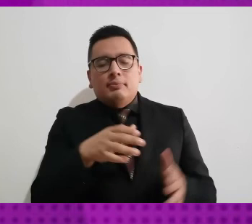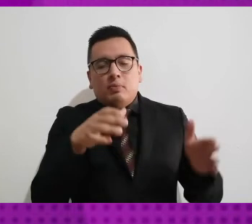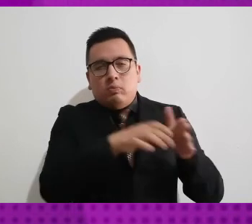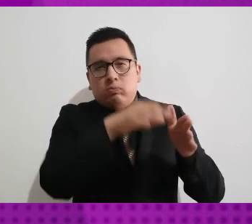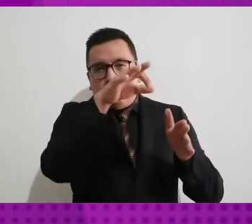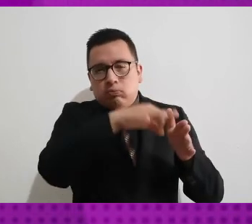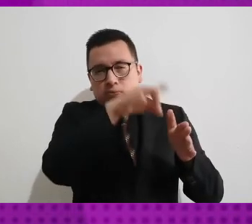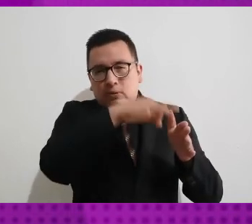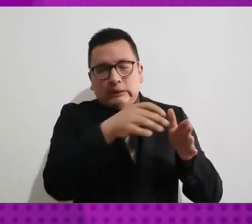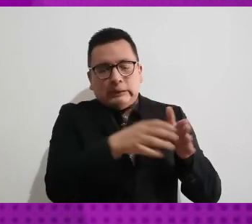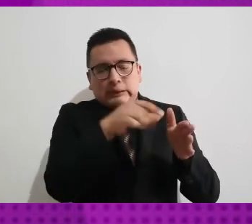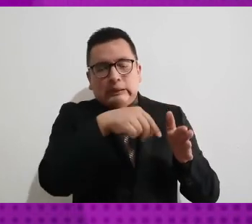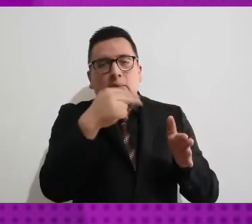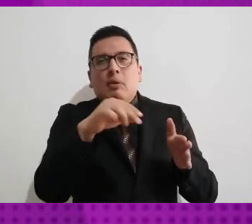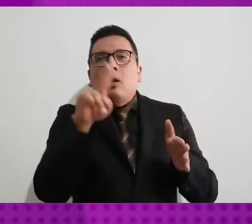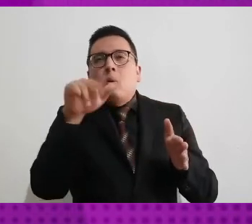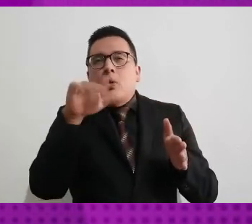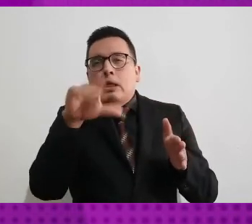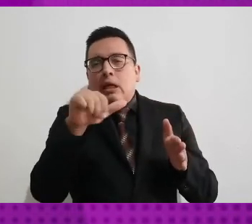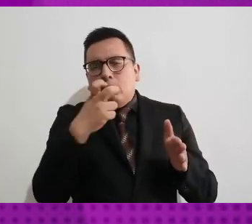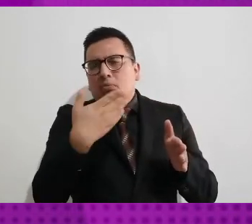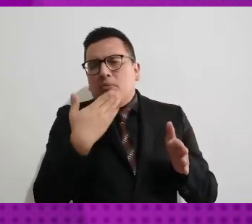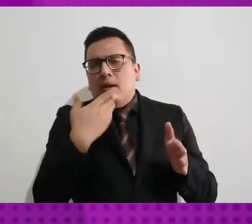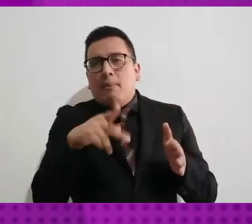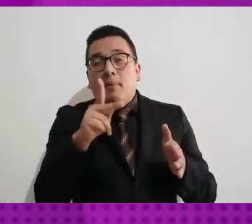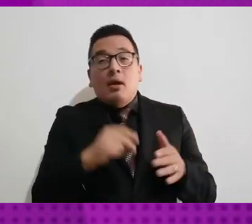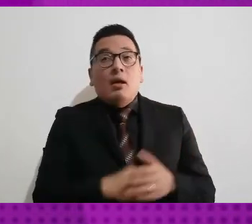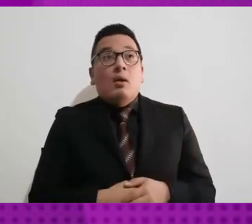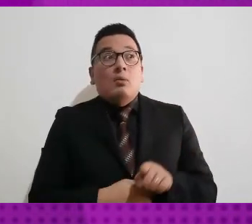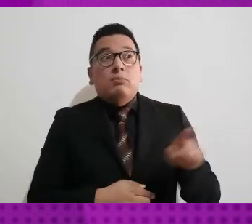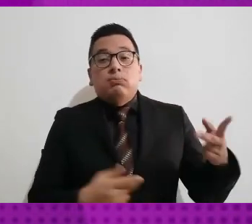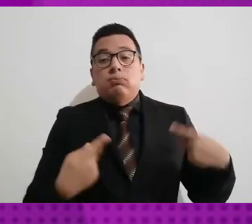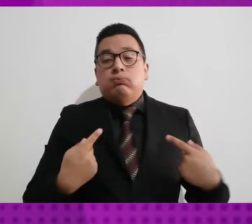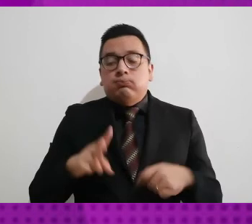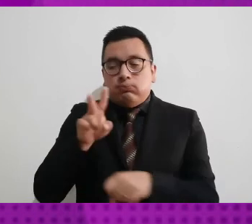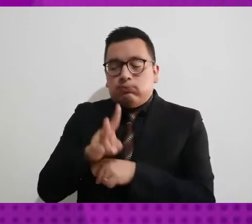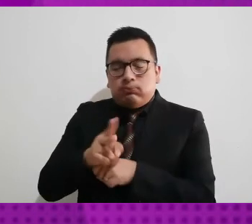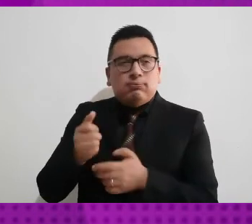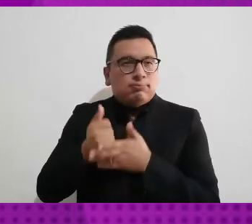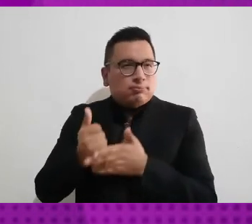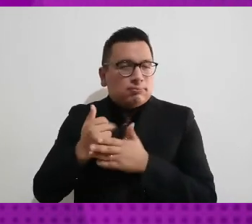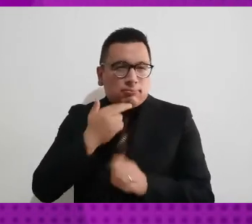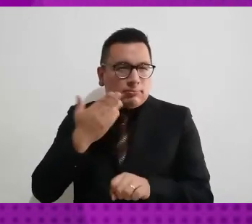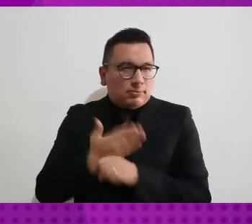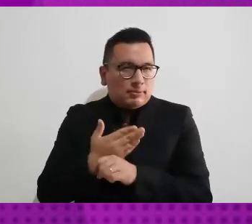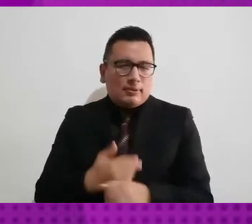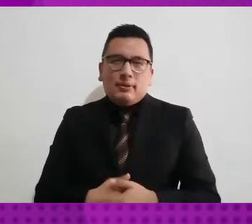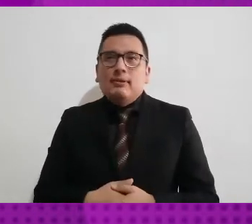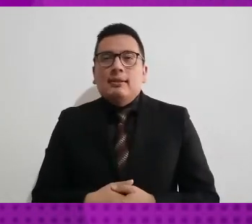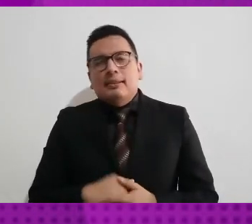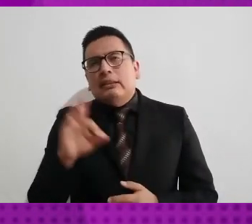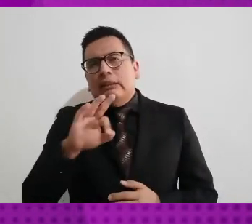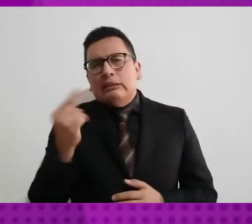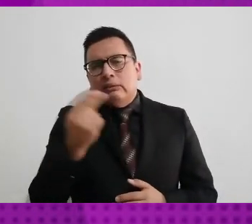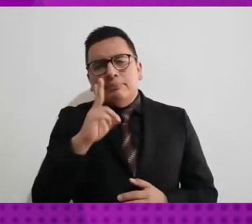bien, pero sí hay aspectos que tienen que ver con la capacitación de funcionarios de casilla y con los